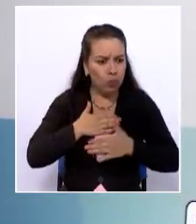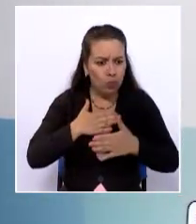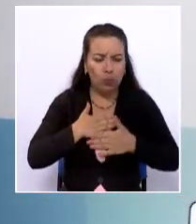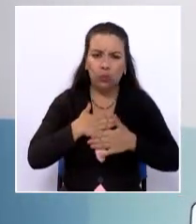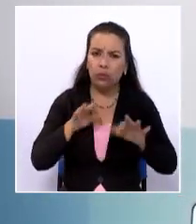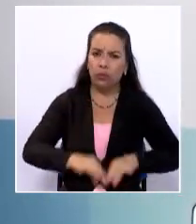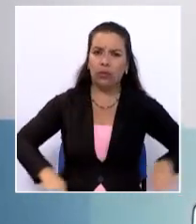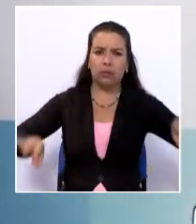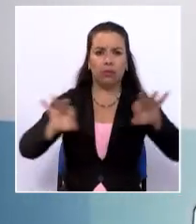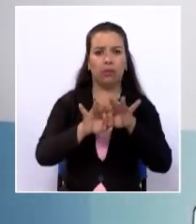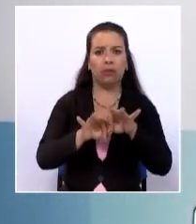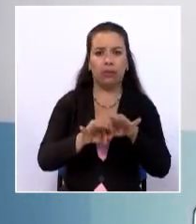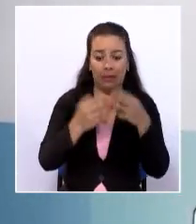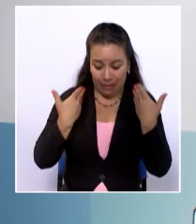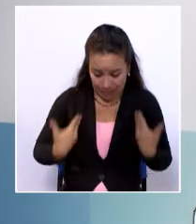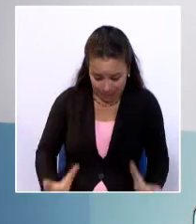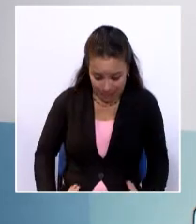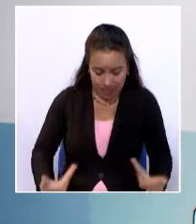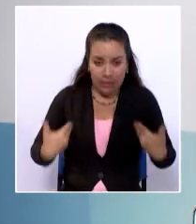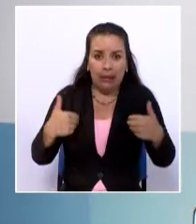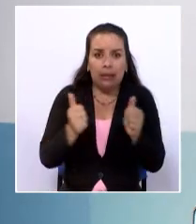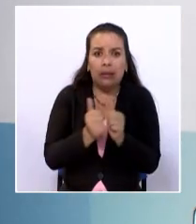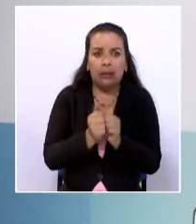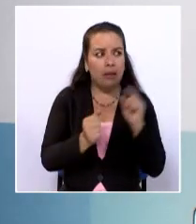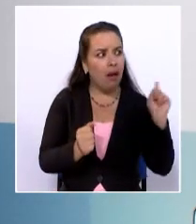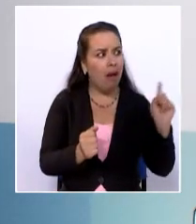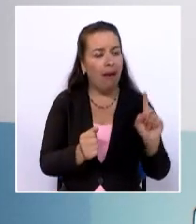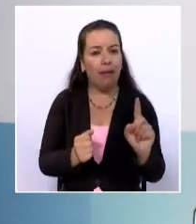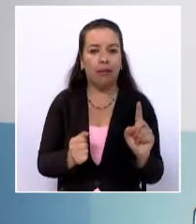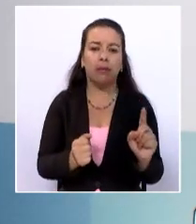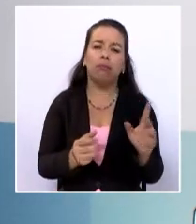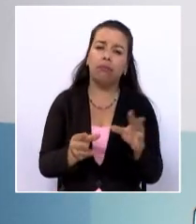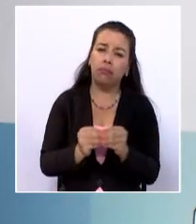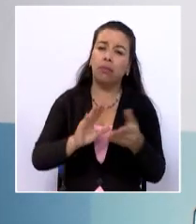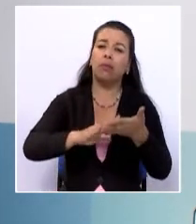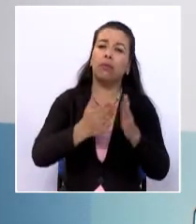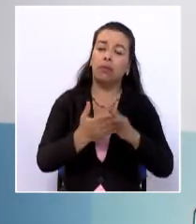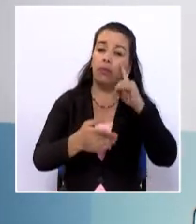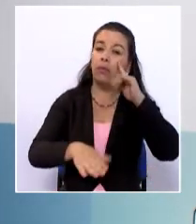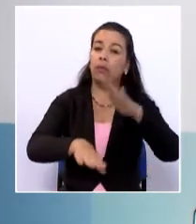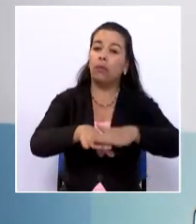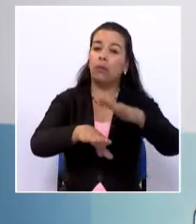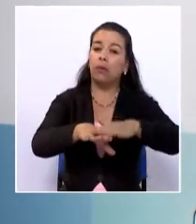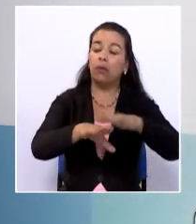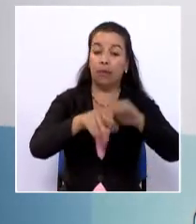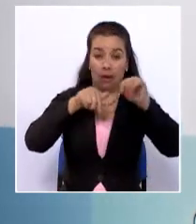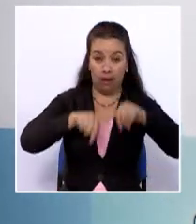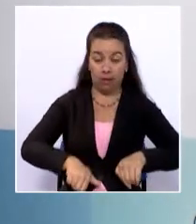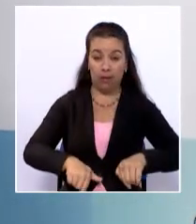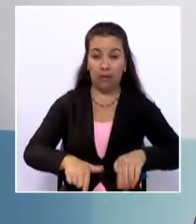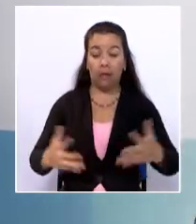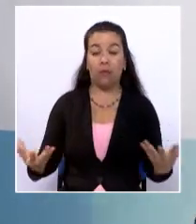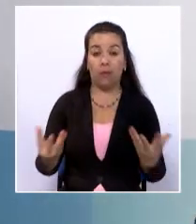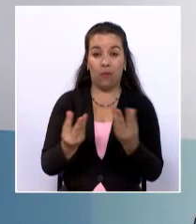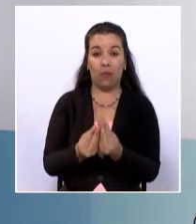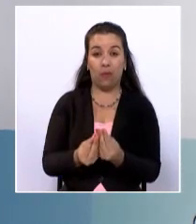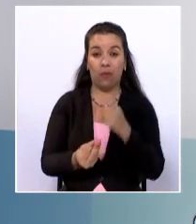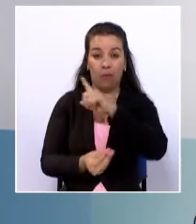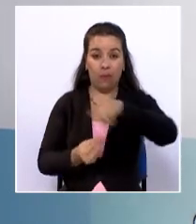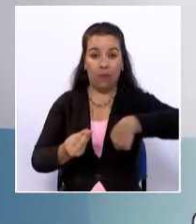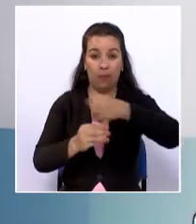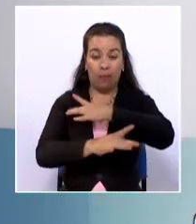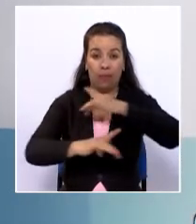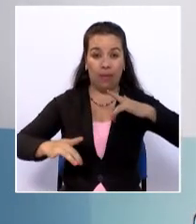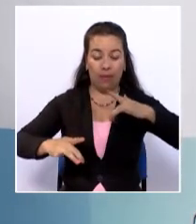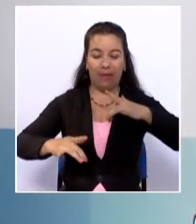acompañando este por siempre y nosotros también queremos invitar a la comunidad porque vamos a estar haciendo con el equipo de el doctor